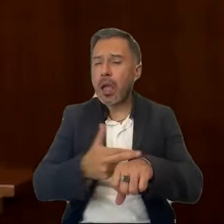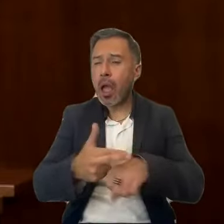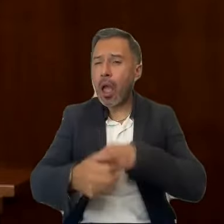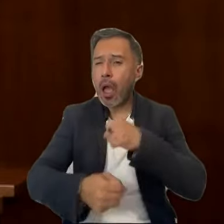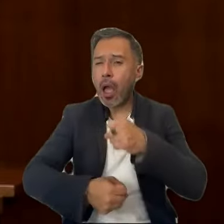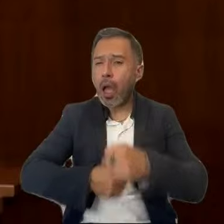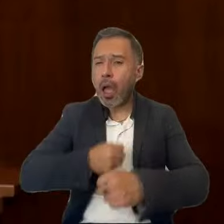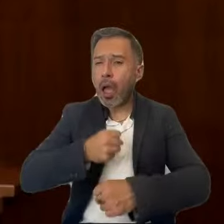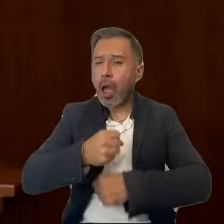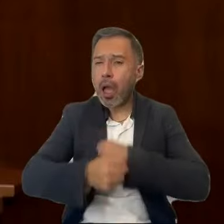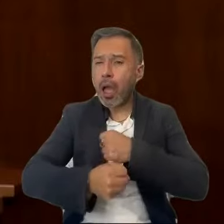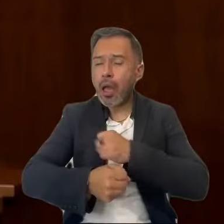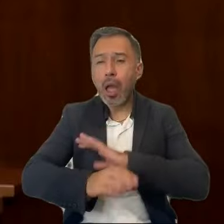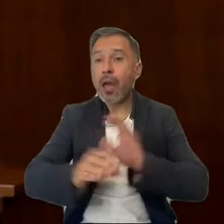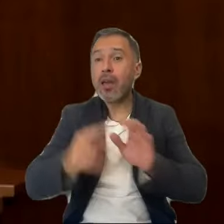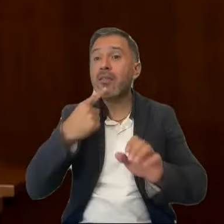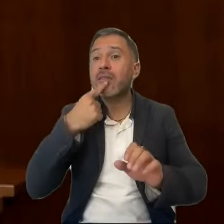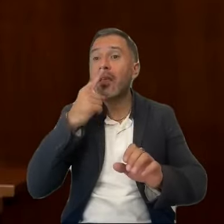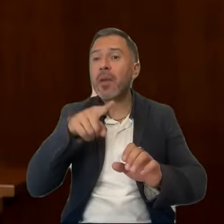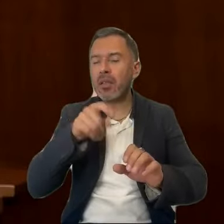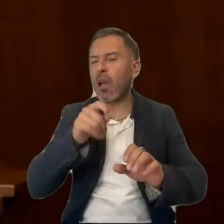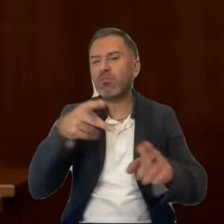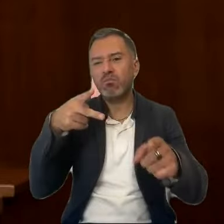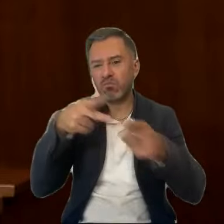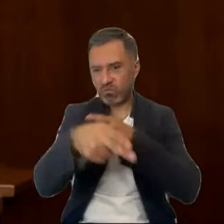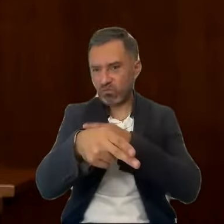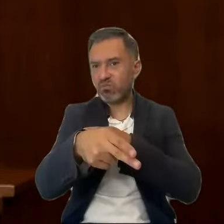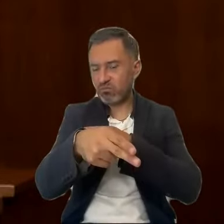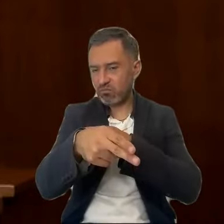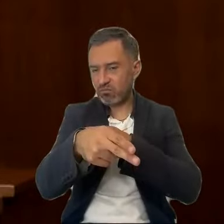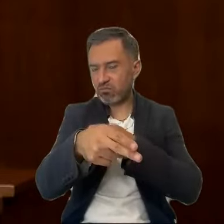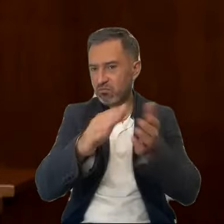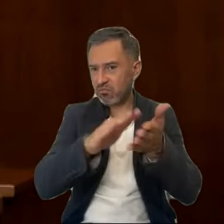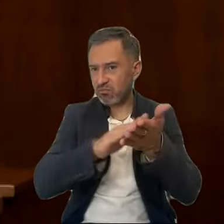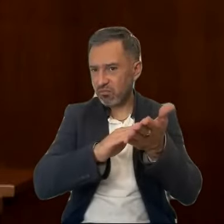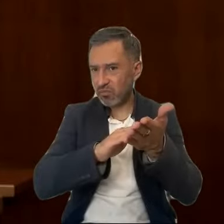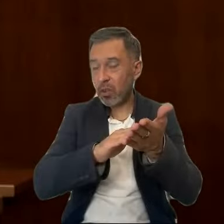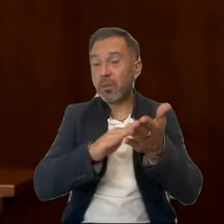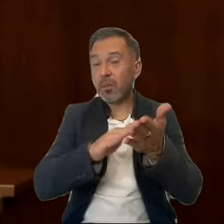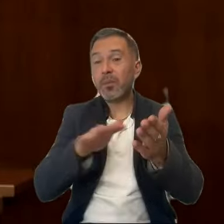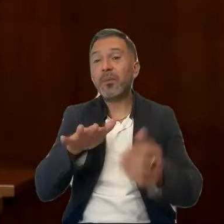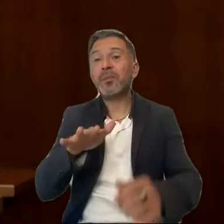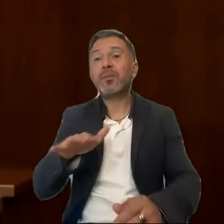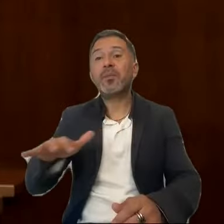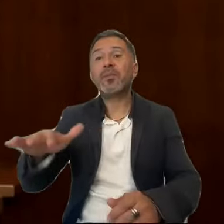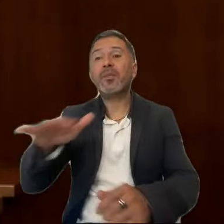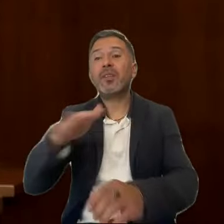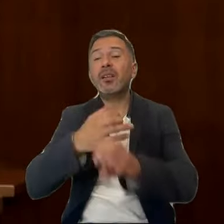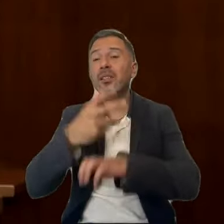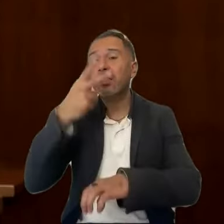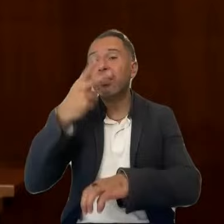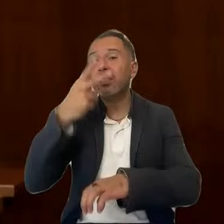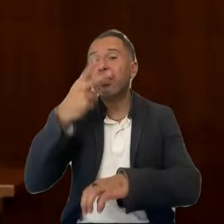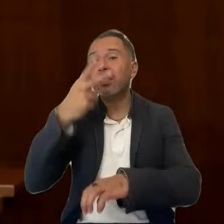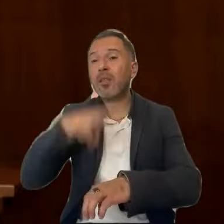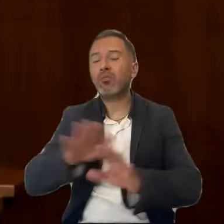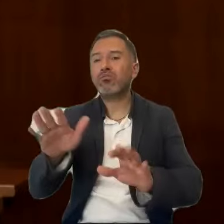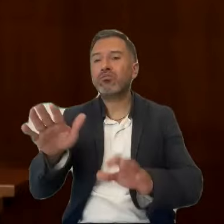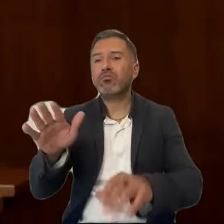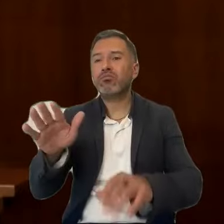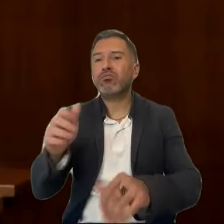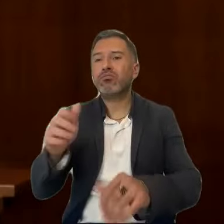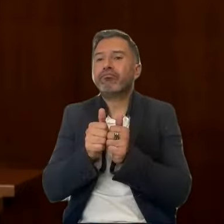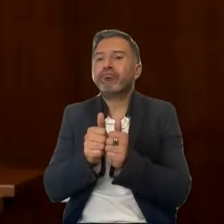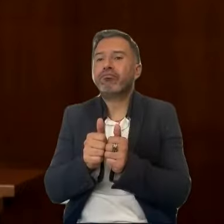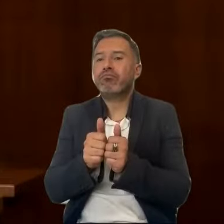los productores mezcaleros mexiquenses quedaron cruzados durante un tiempo para poder